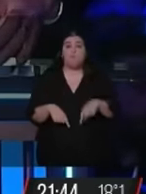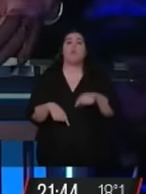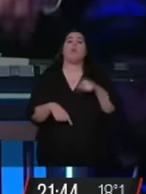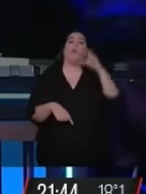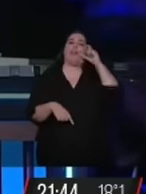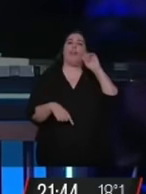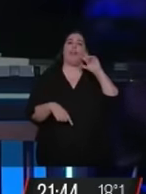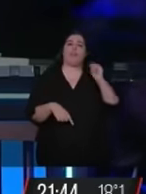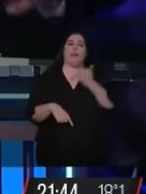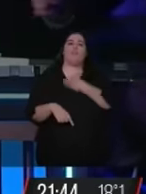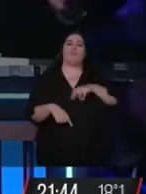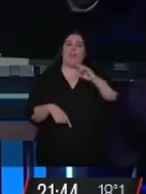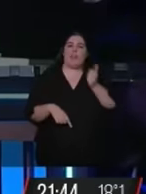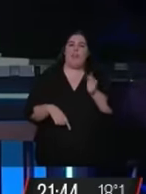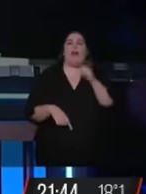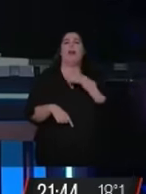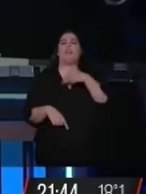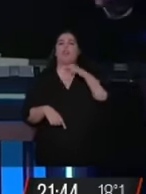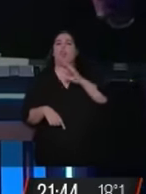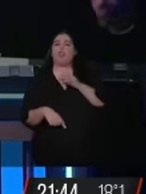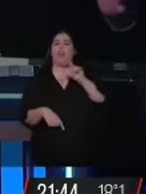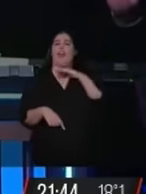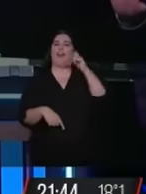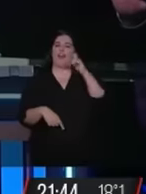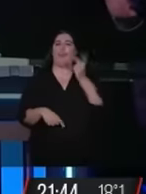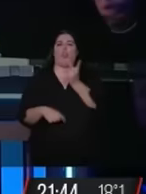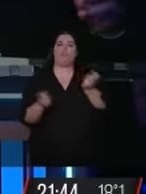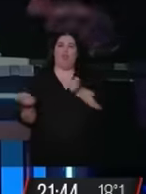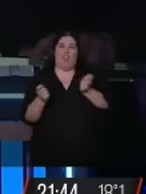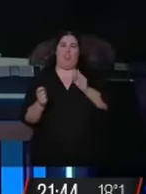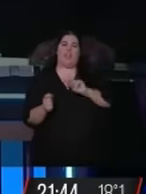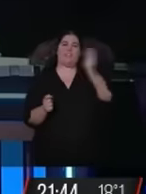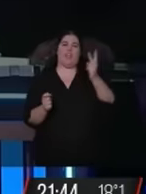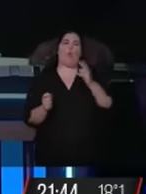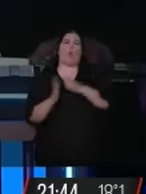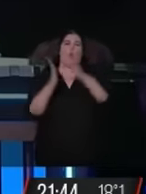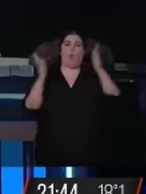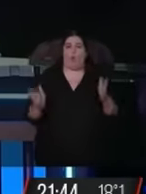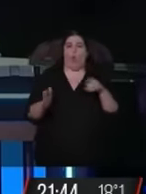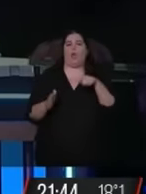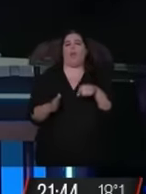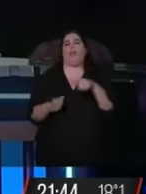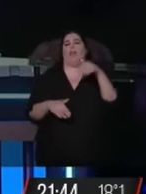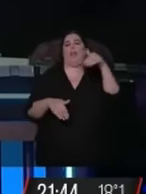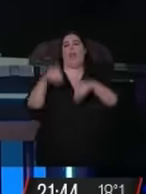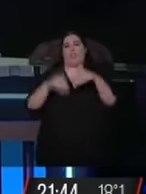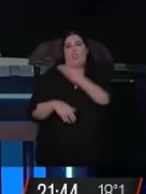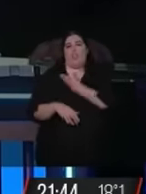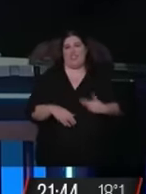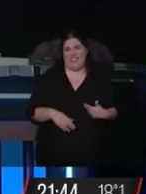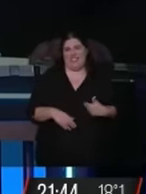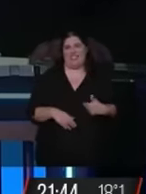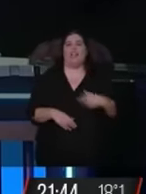Fontana y Antonio Laje serán los moderadores de este segundo bloque Elecciones